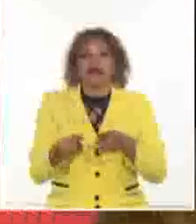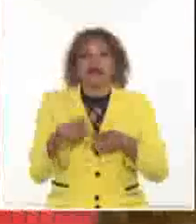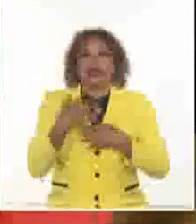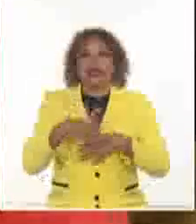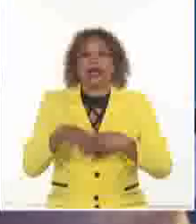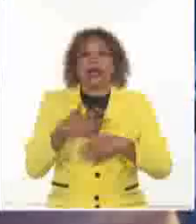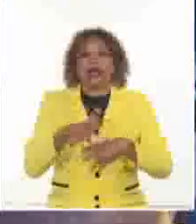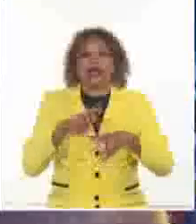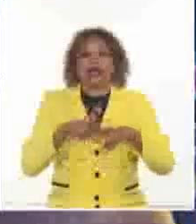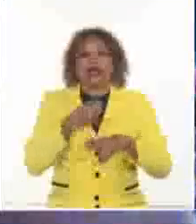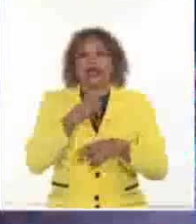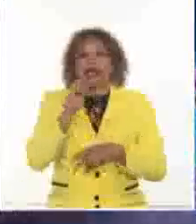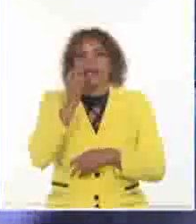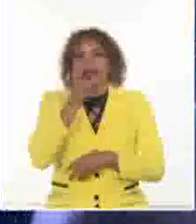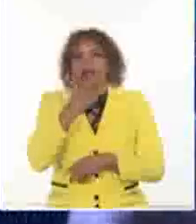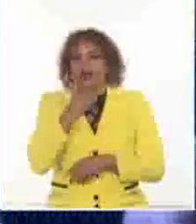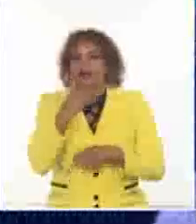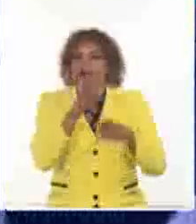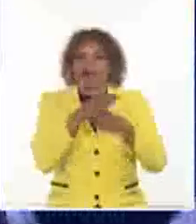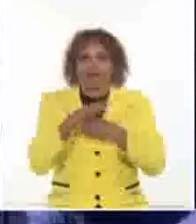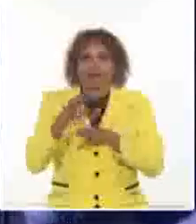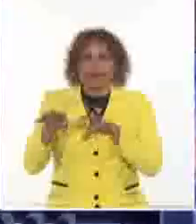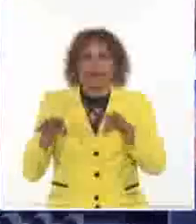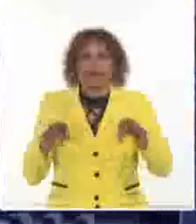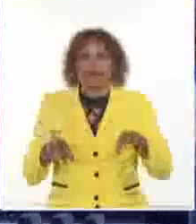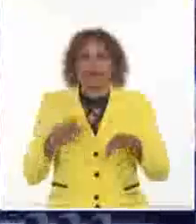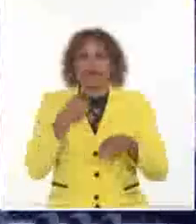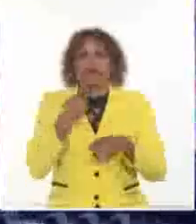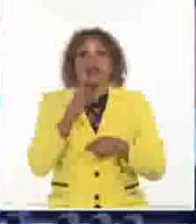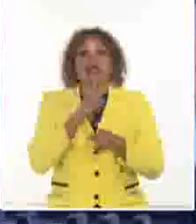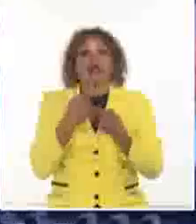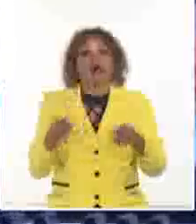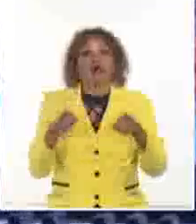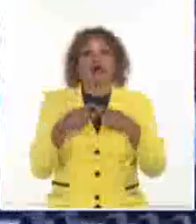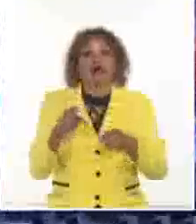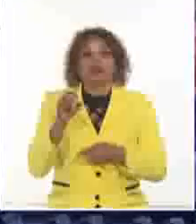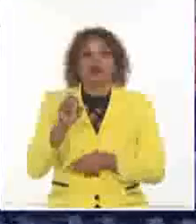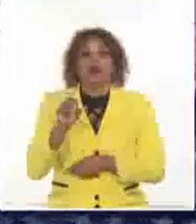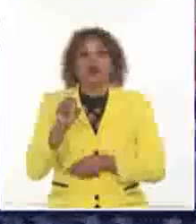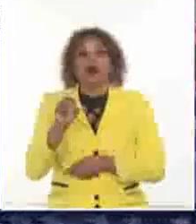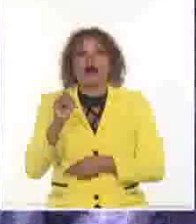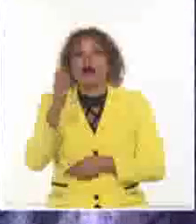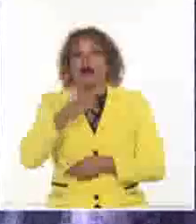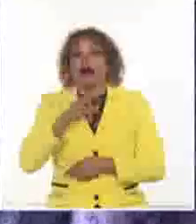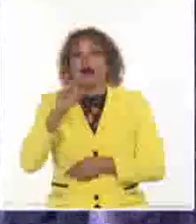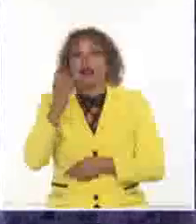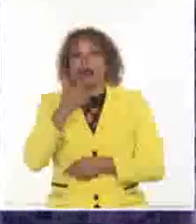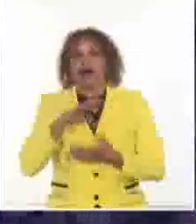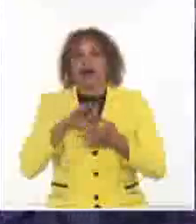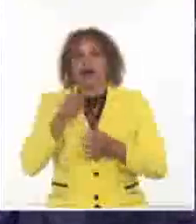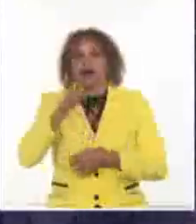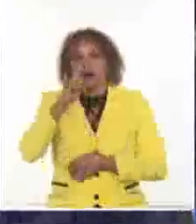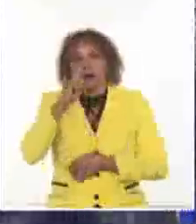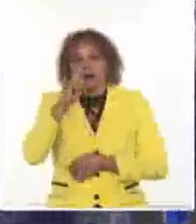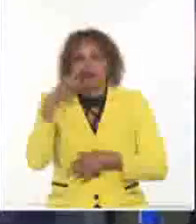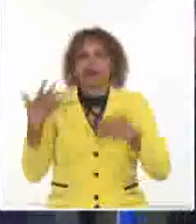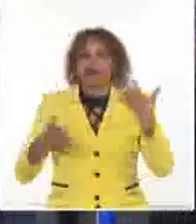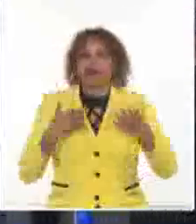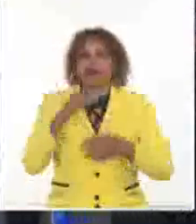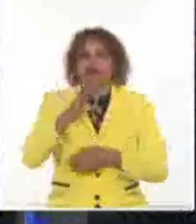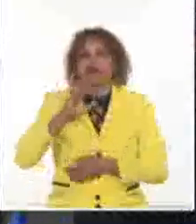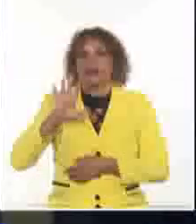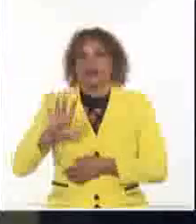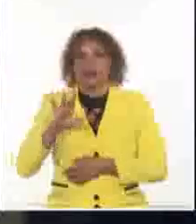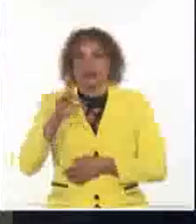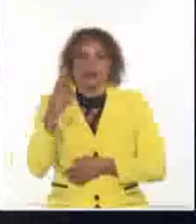otros escenarios. La Orquesta Aragón aprovechó a Santiago para celebrar sus 85 años. Aquí tiene raíces